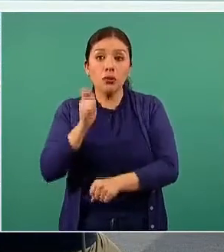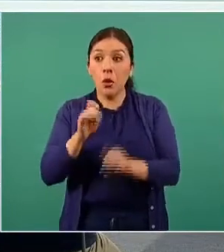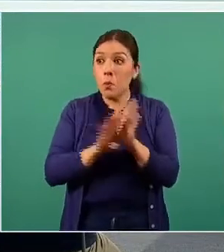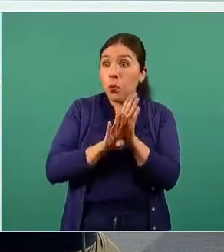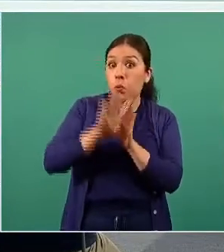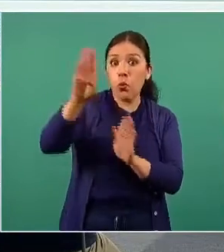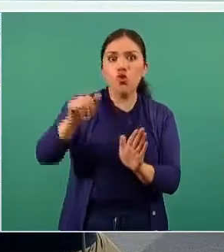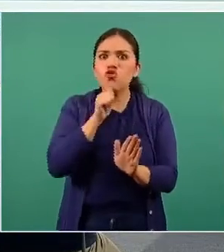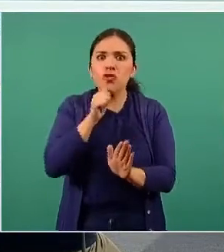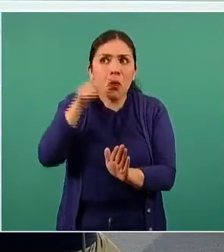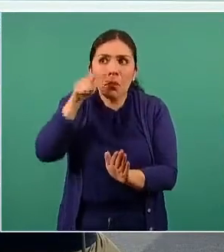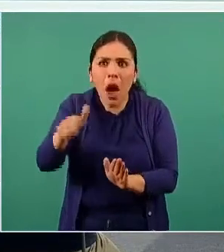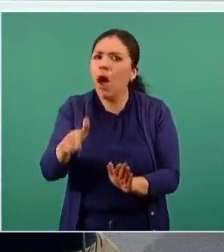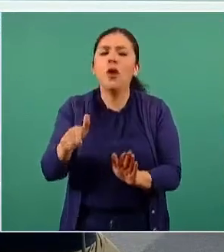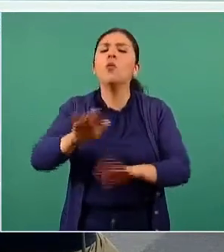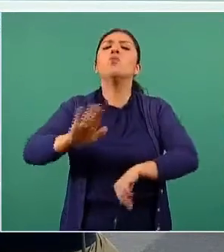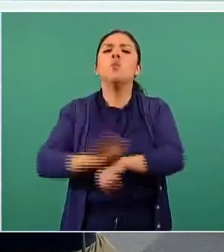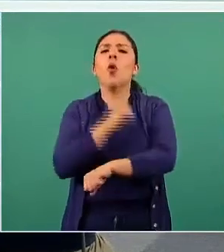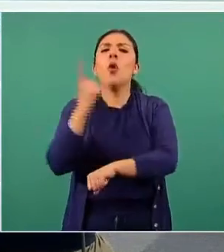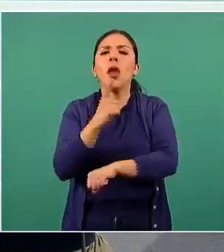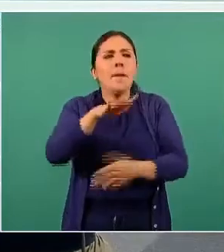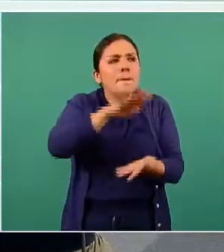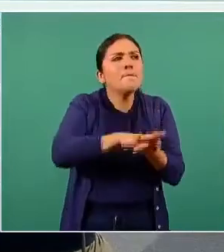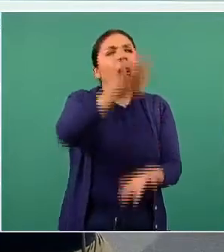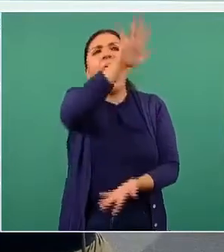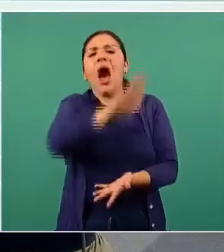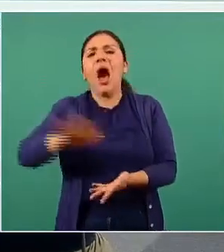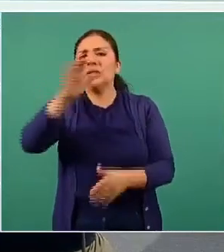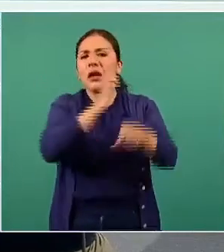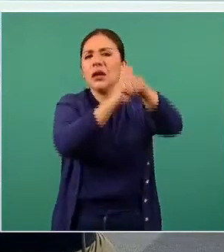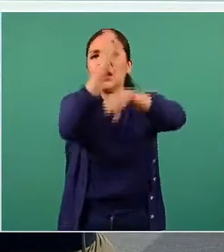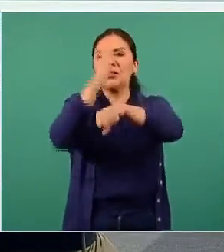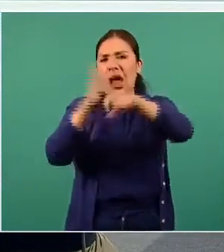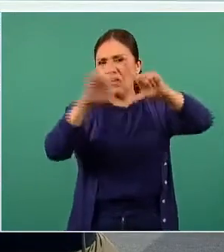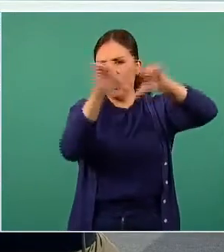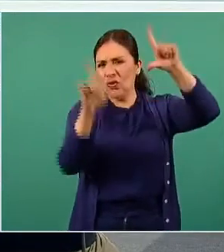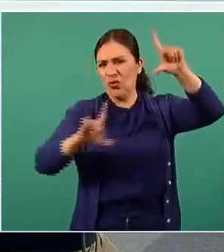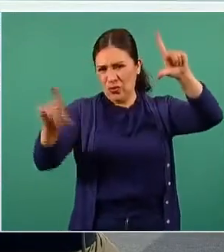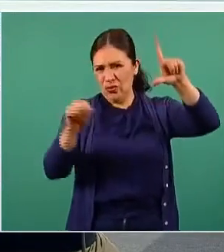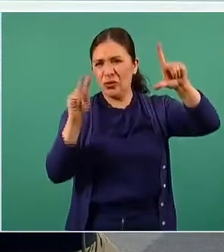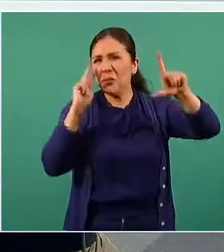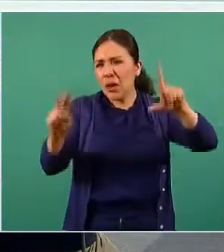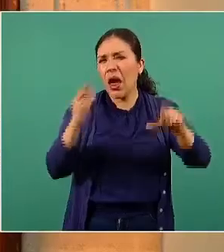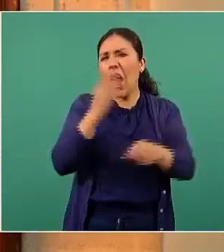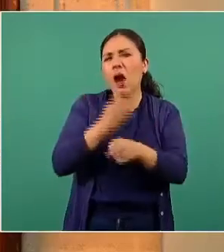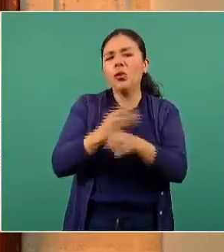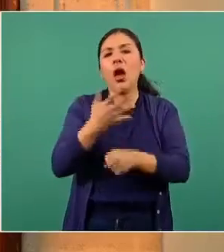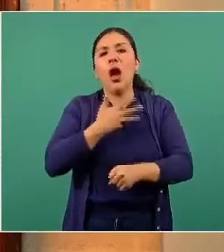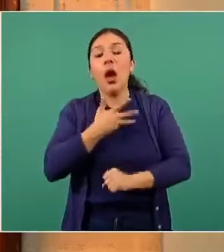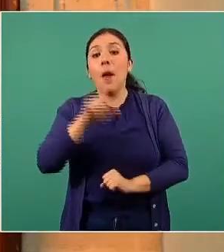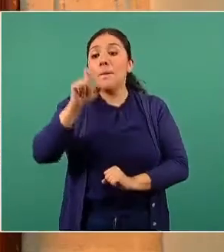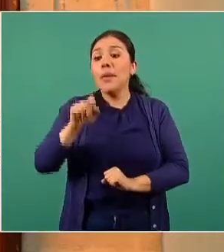ascenso? Pues porque la mayoría de las entidades, y en este caso estamos hablando de